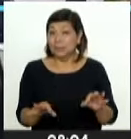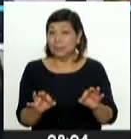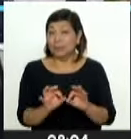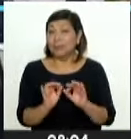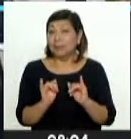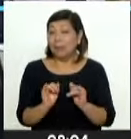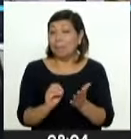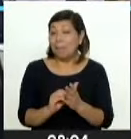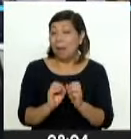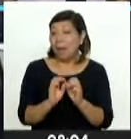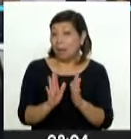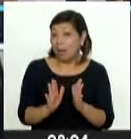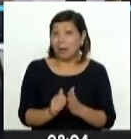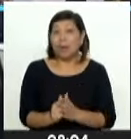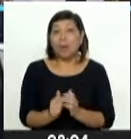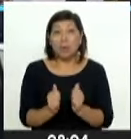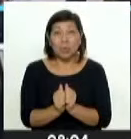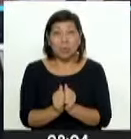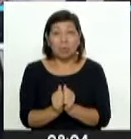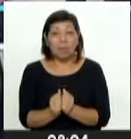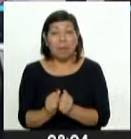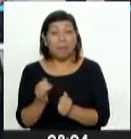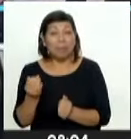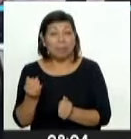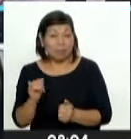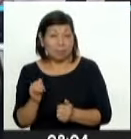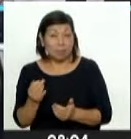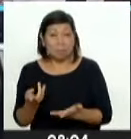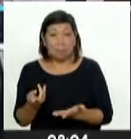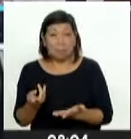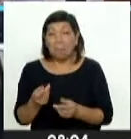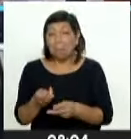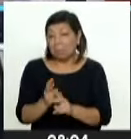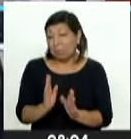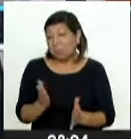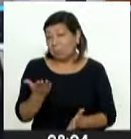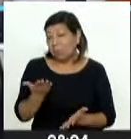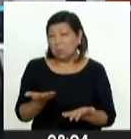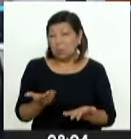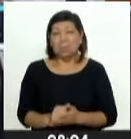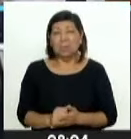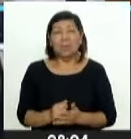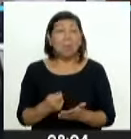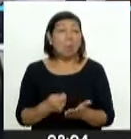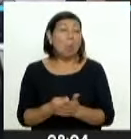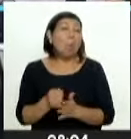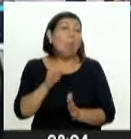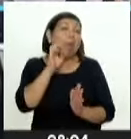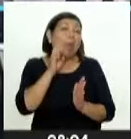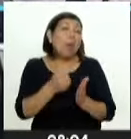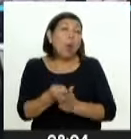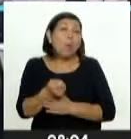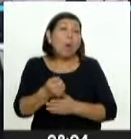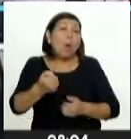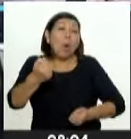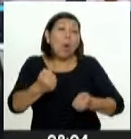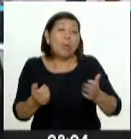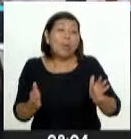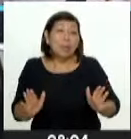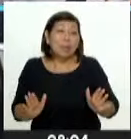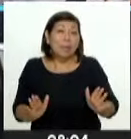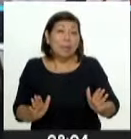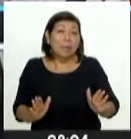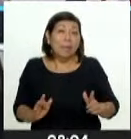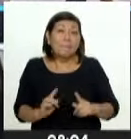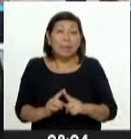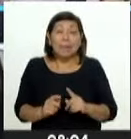que cuando yo pacto una tasa con el banco, ¿no? Pacto una tasa de interés por un préstamo, no sé, un préstamo para comprarme un carro o un préstamo de libre